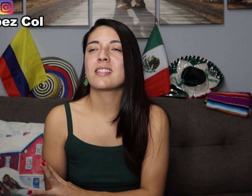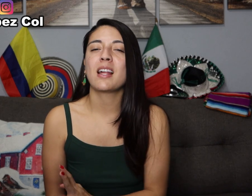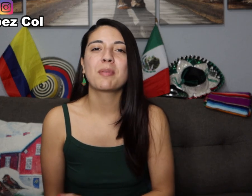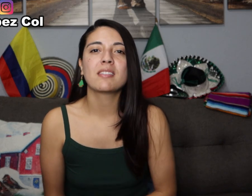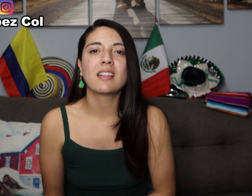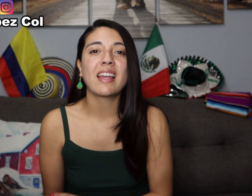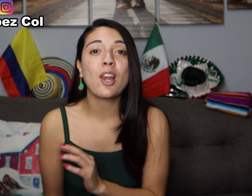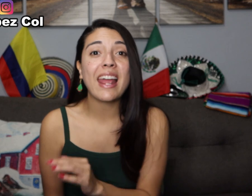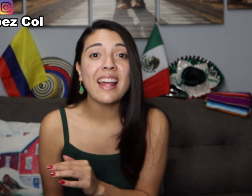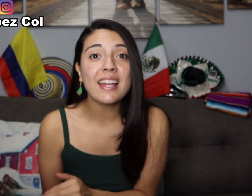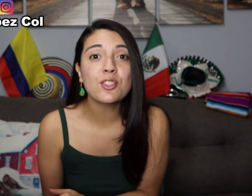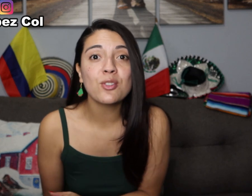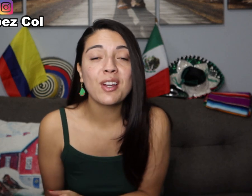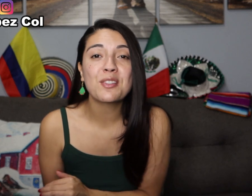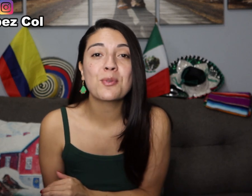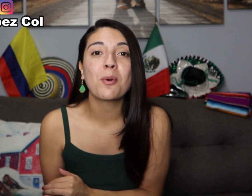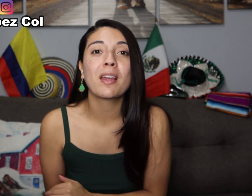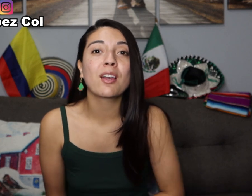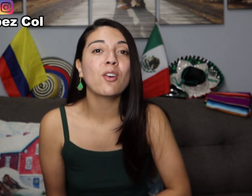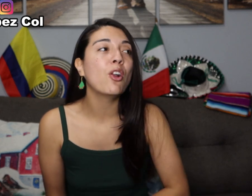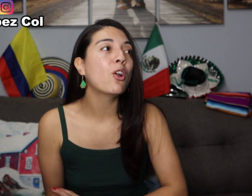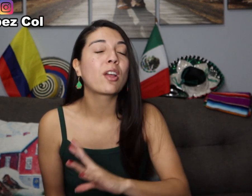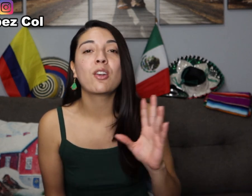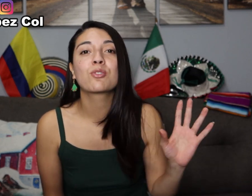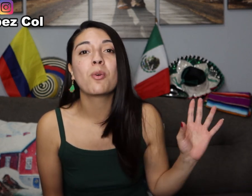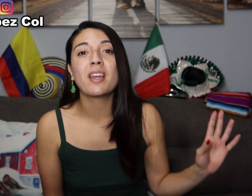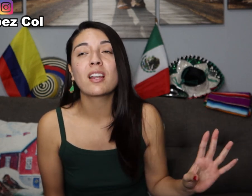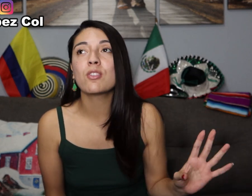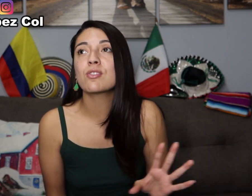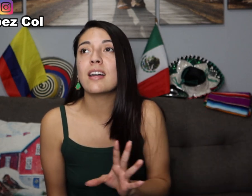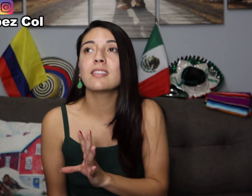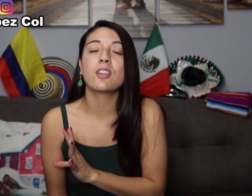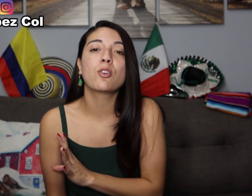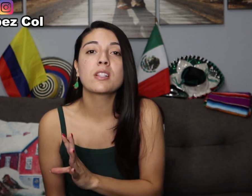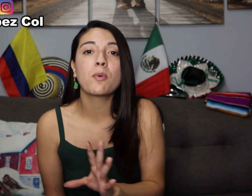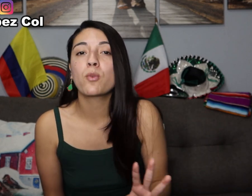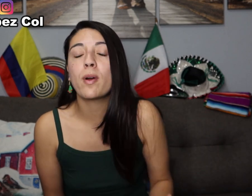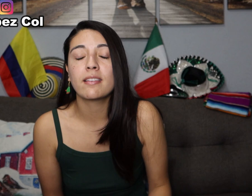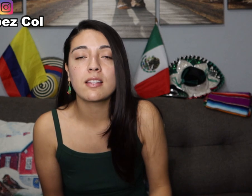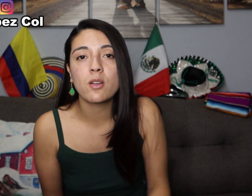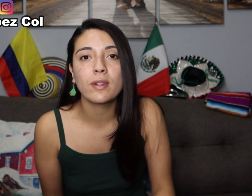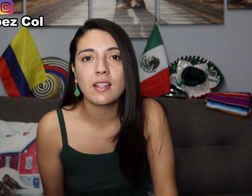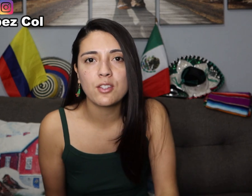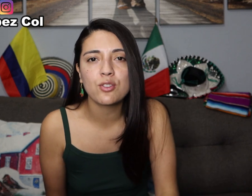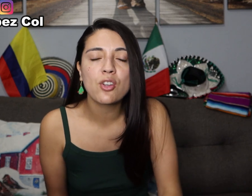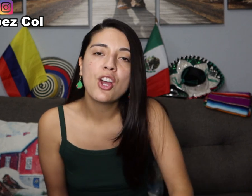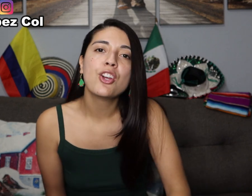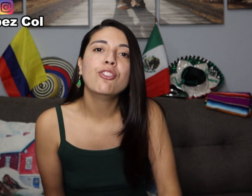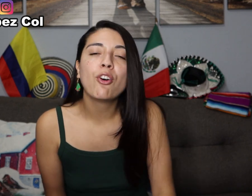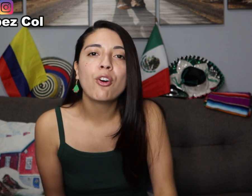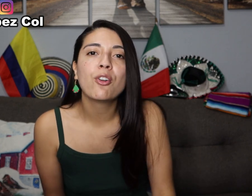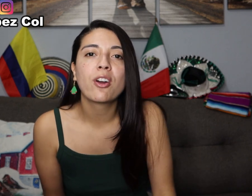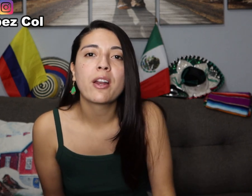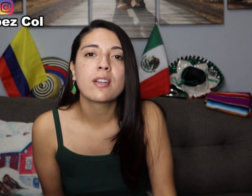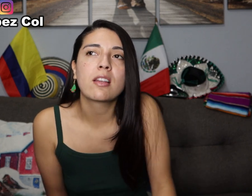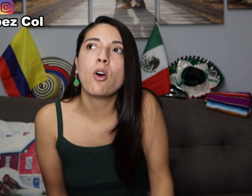de aquí y de allá del presidente, él ha hecho en su gobierno lo que los gobiernos anteriores por 40 y 50 años